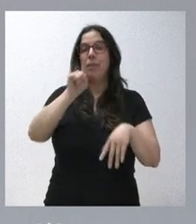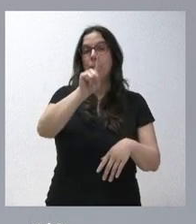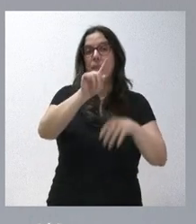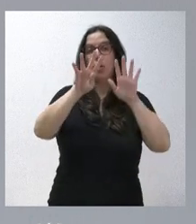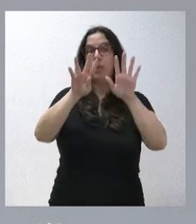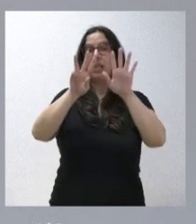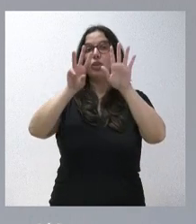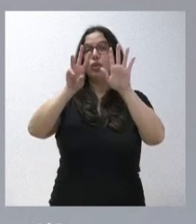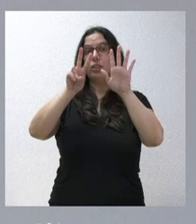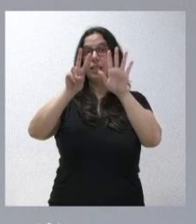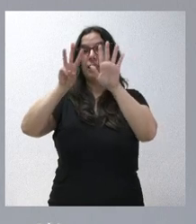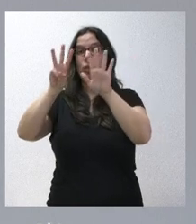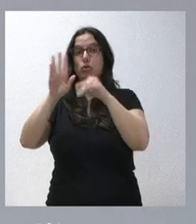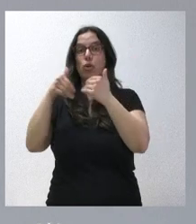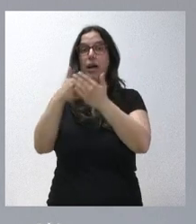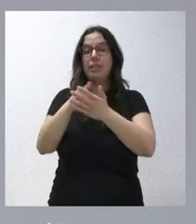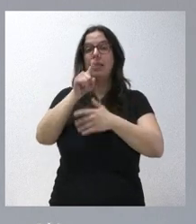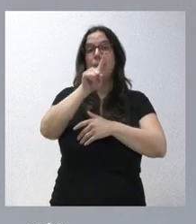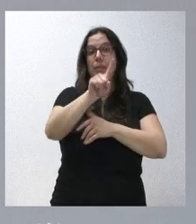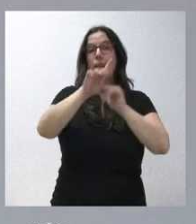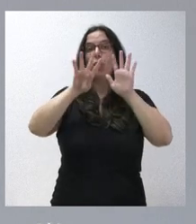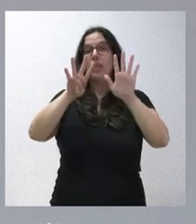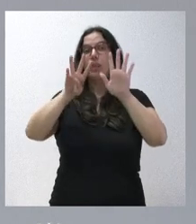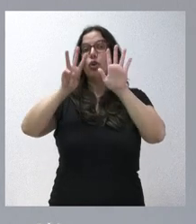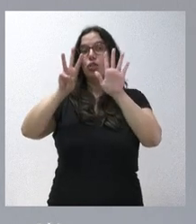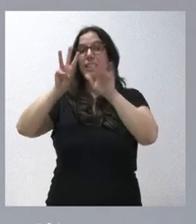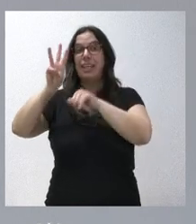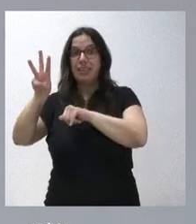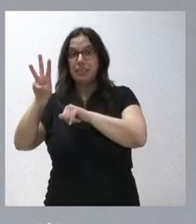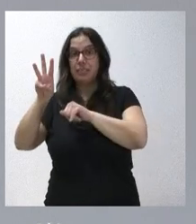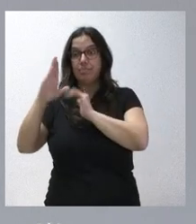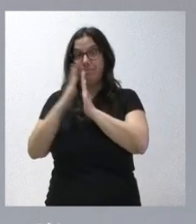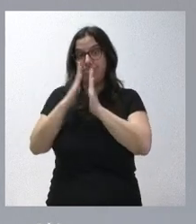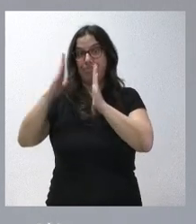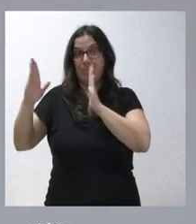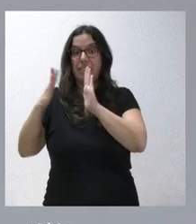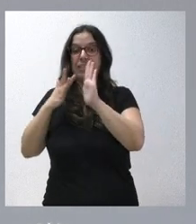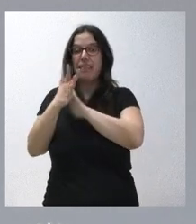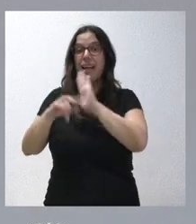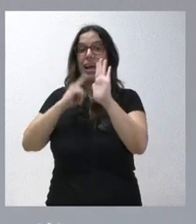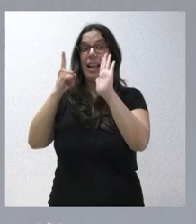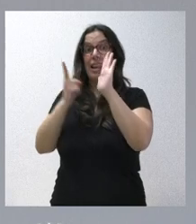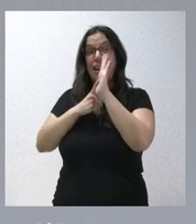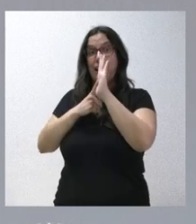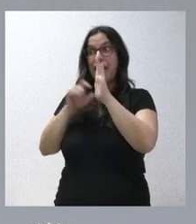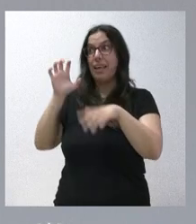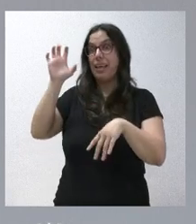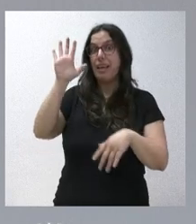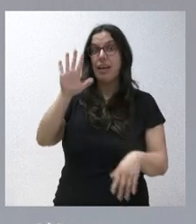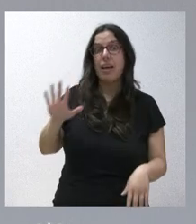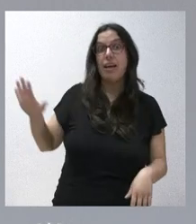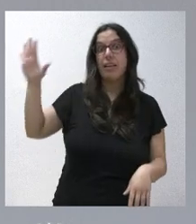1978 a 1983 es decir la ley del estado junta un periodo de